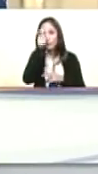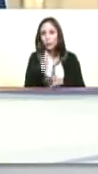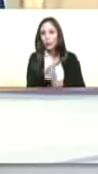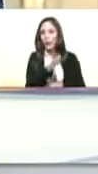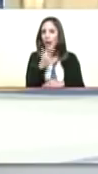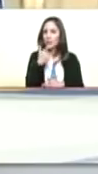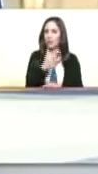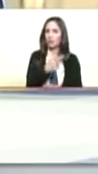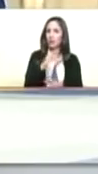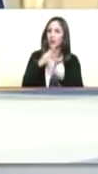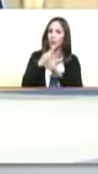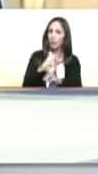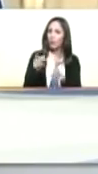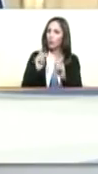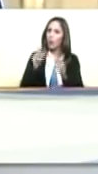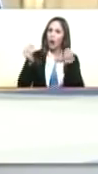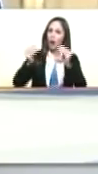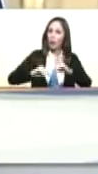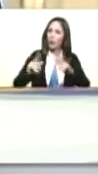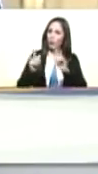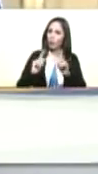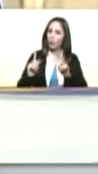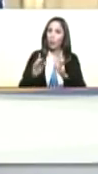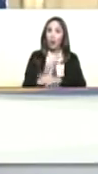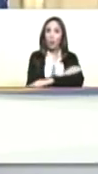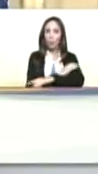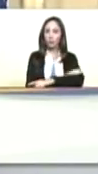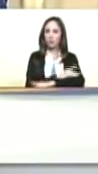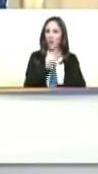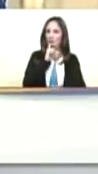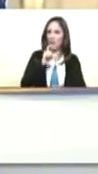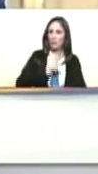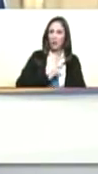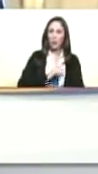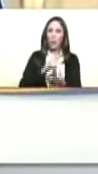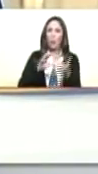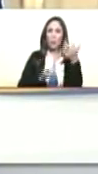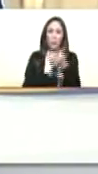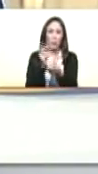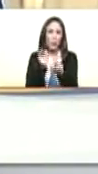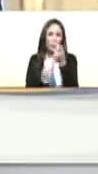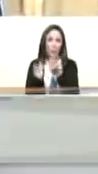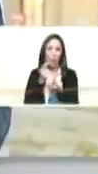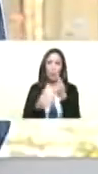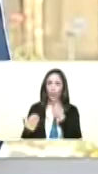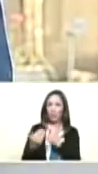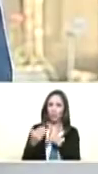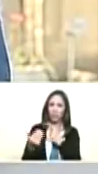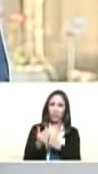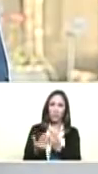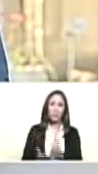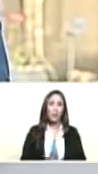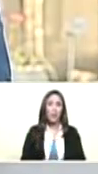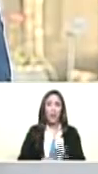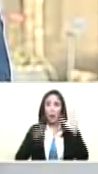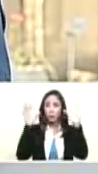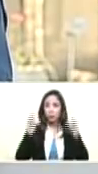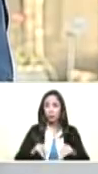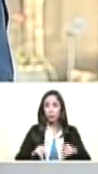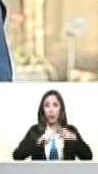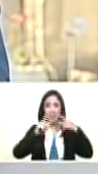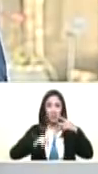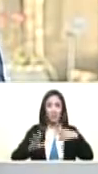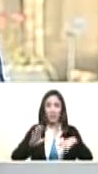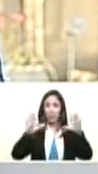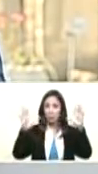y dice, no estoy de acuerdo, no, no. Ellos actúan como enemigos, le hacen guerra económica al pueblo, le hacen guerra eléctrica al pueblo, le hacen